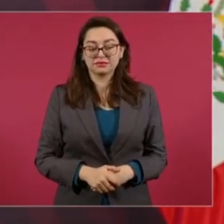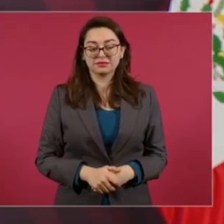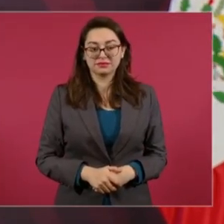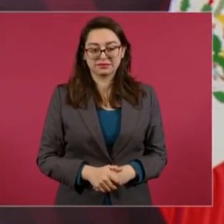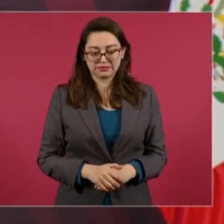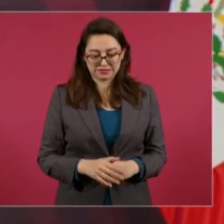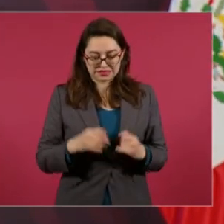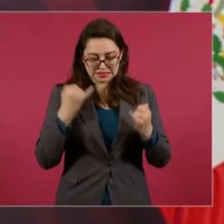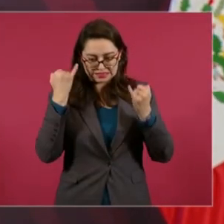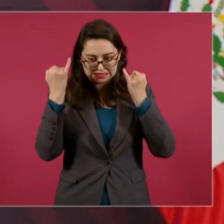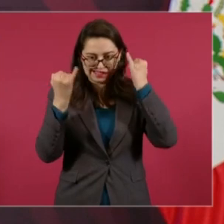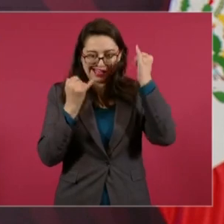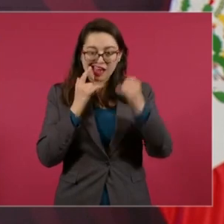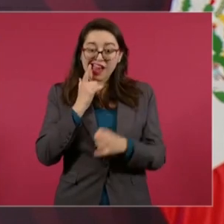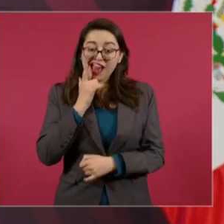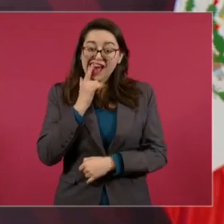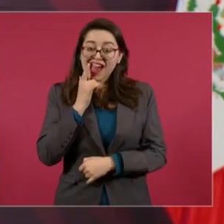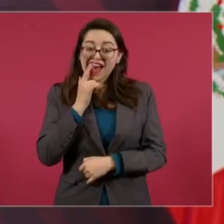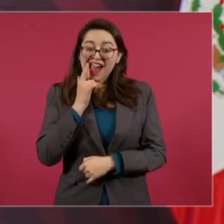y todo armado.